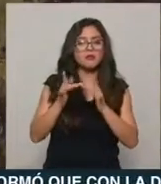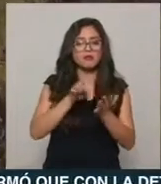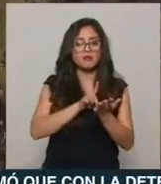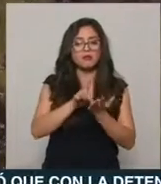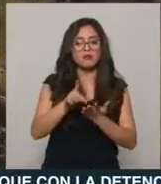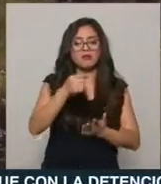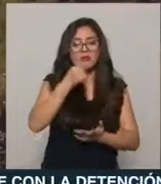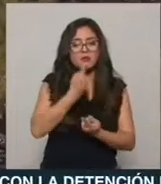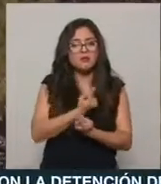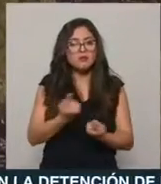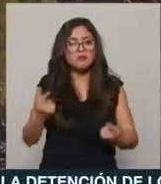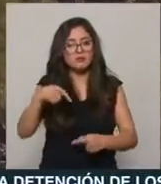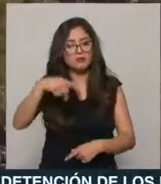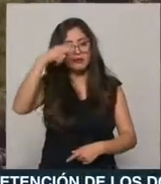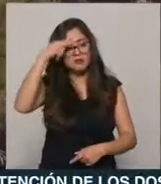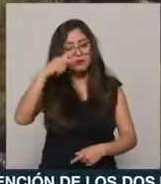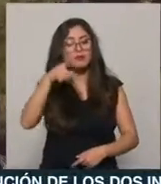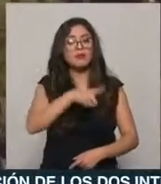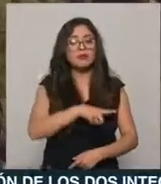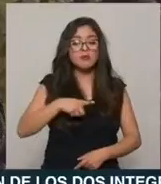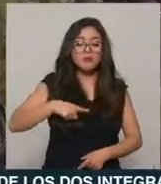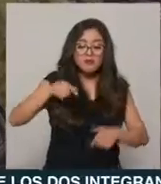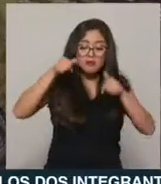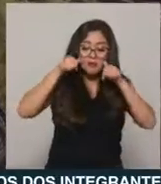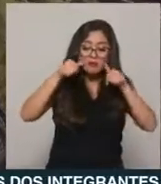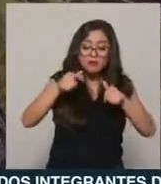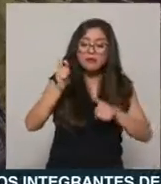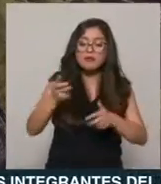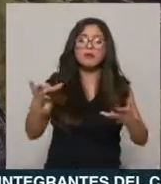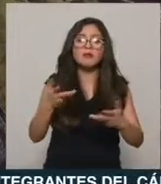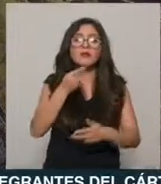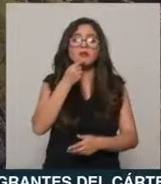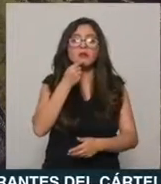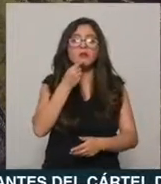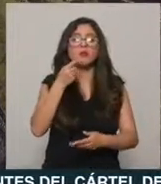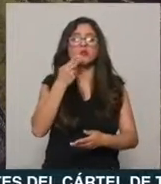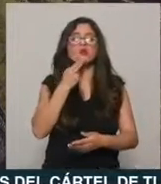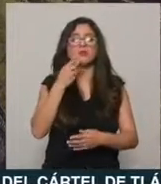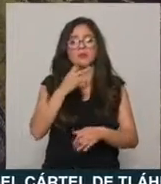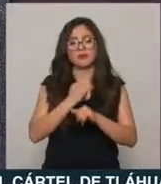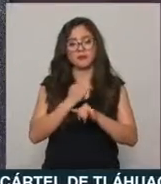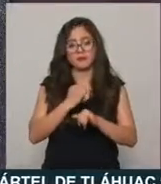está la invitación a estar atentos a lo que nuestros hijos hacen en la web. Muchísimas gracias, Alejandra. Muchísimas gracias. Te esperamos próximamente con otro tema.